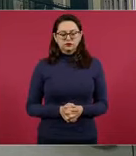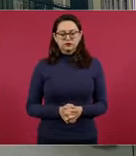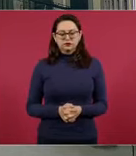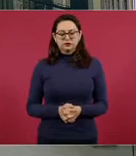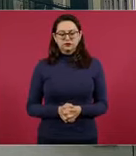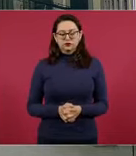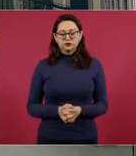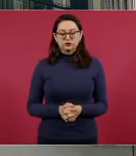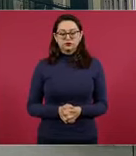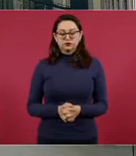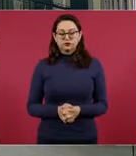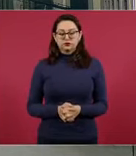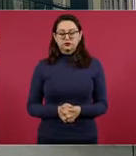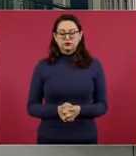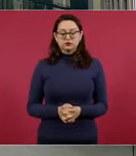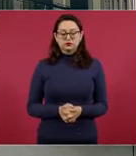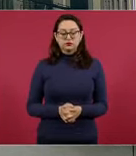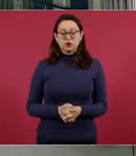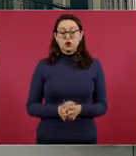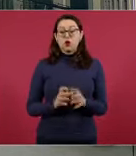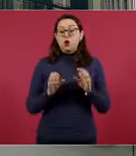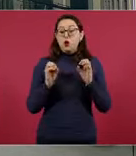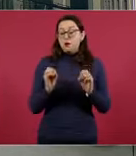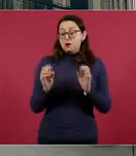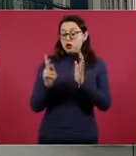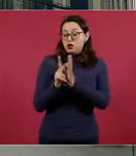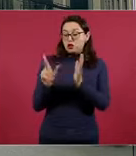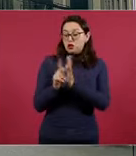a lo mejor el Mercurio de Chile.